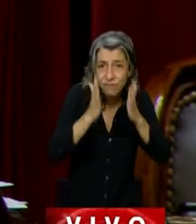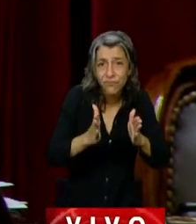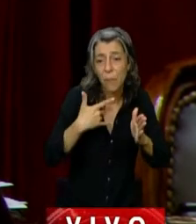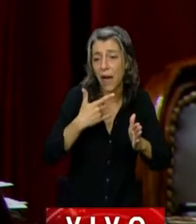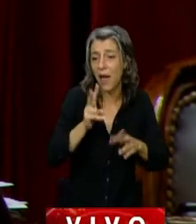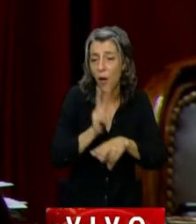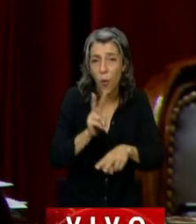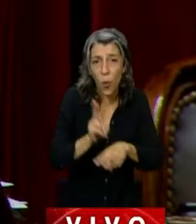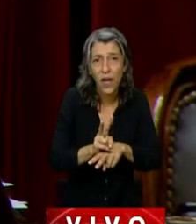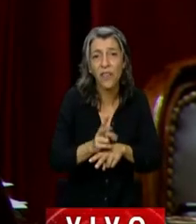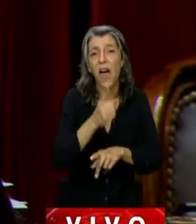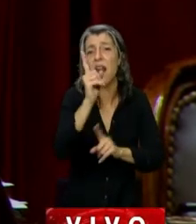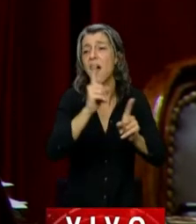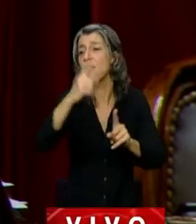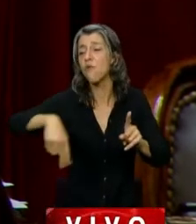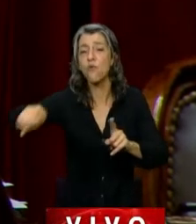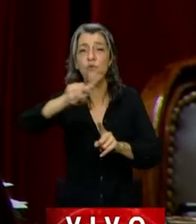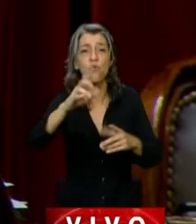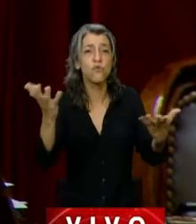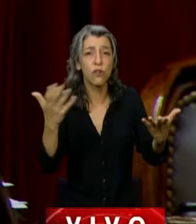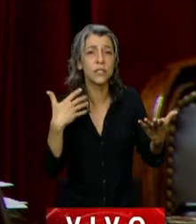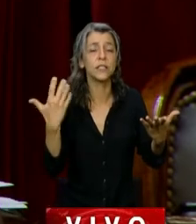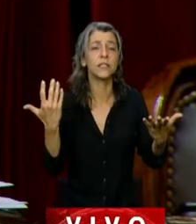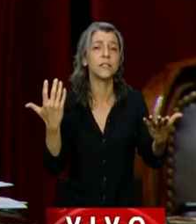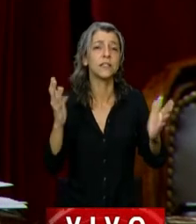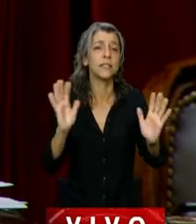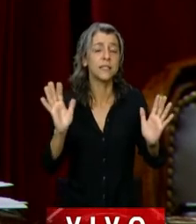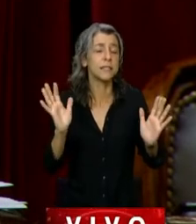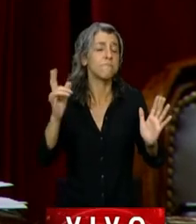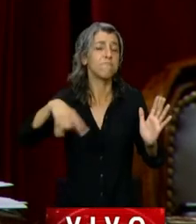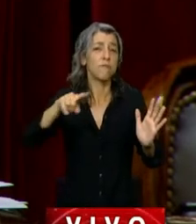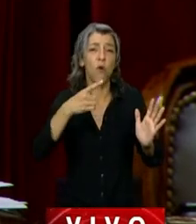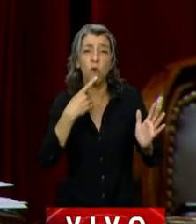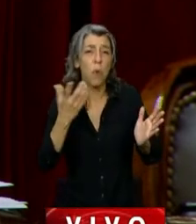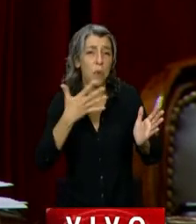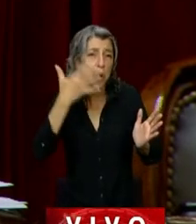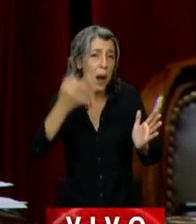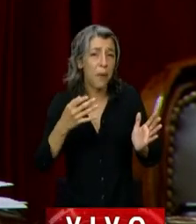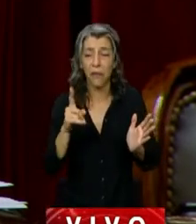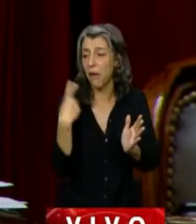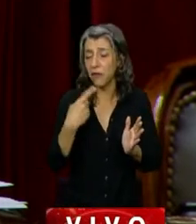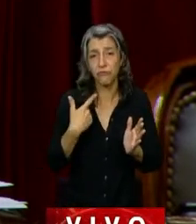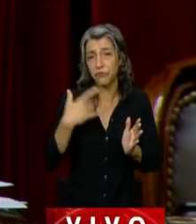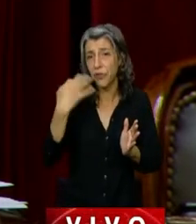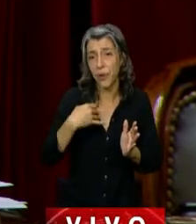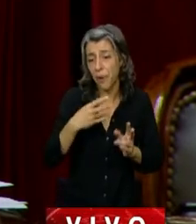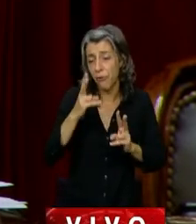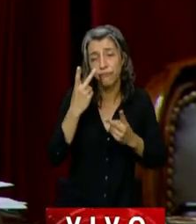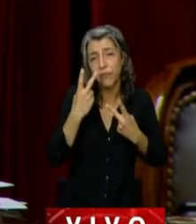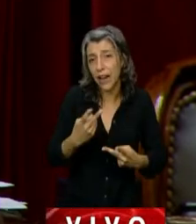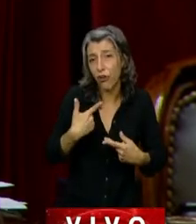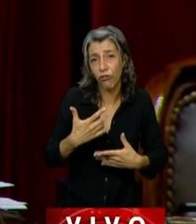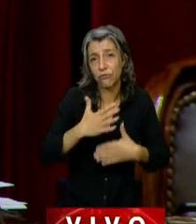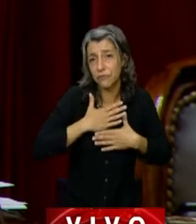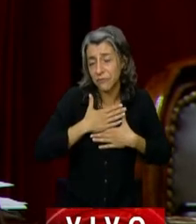con los parlamentarios que formamos parte de la Cámara de Diputados. Solo esto, presidente. Gracias, y gracias a todos los que